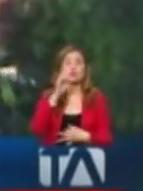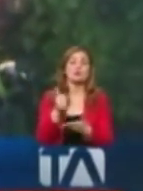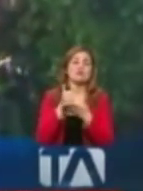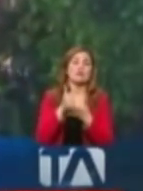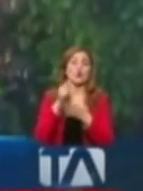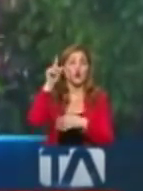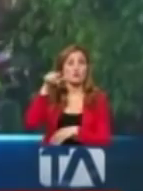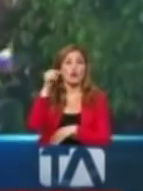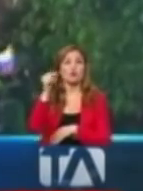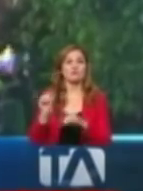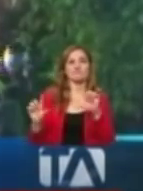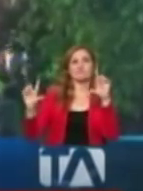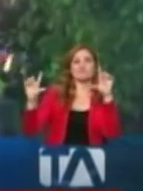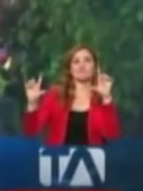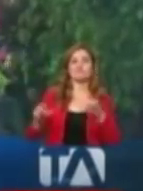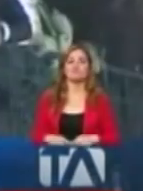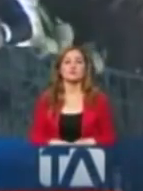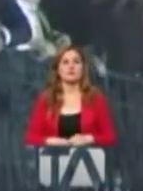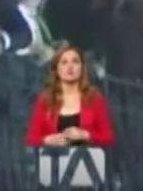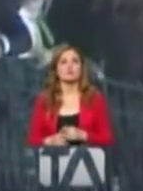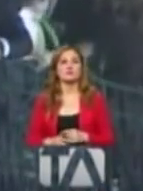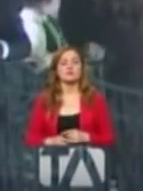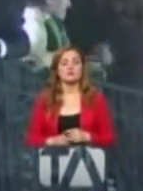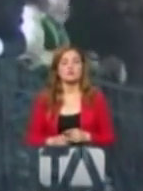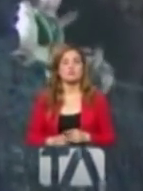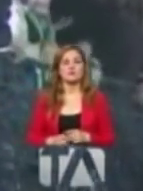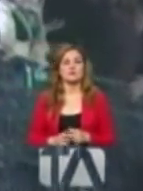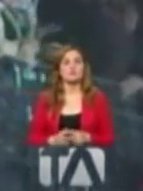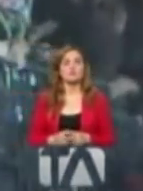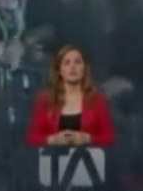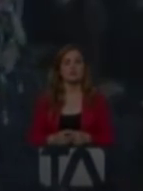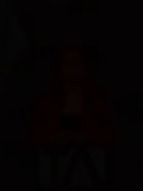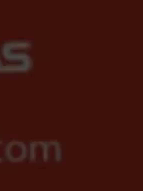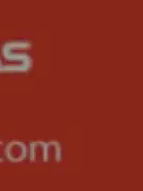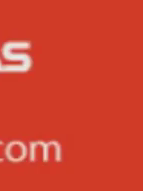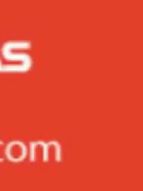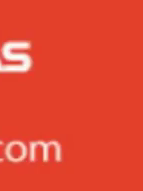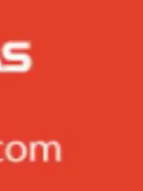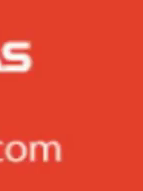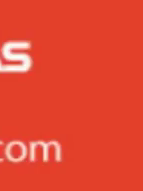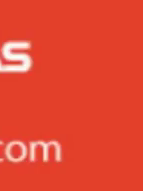encontró una tarima. En Quito, Fausto Yepes, 24 horas.